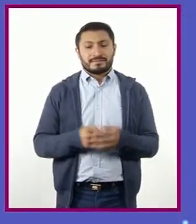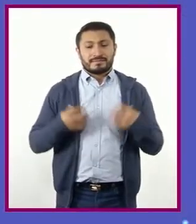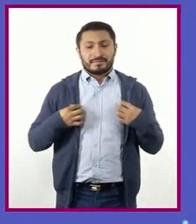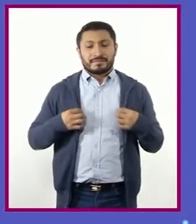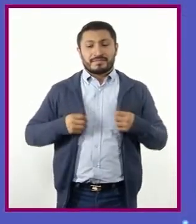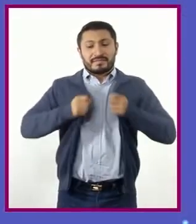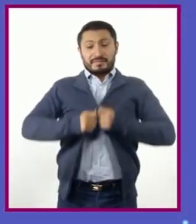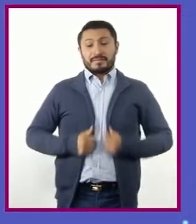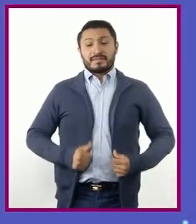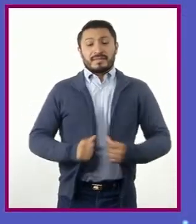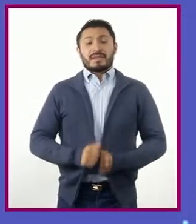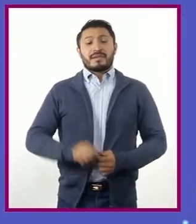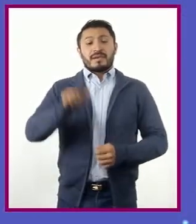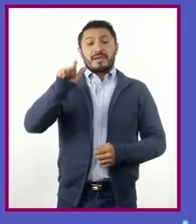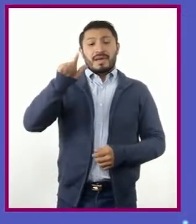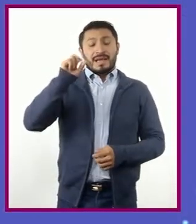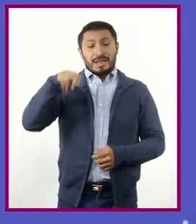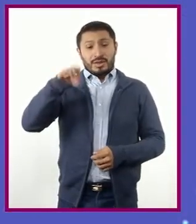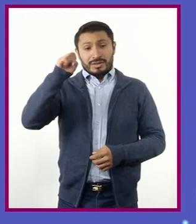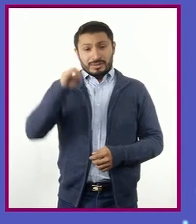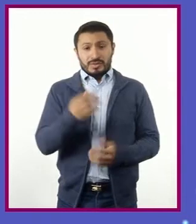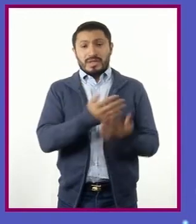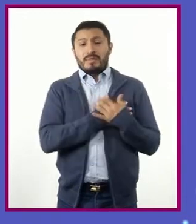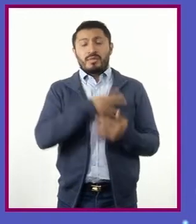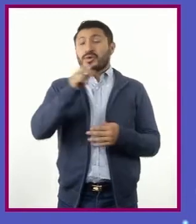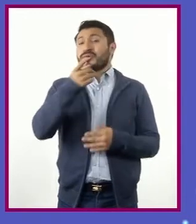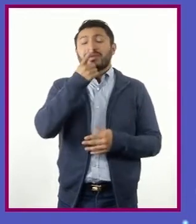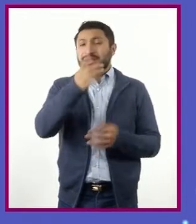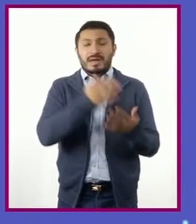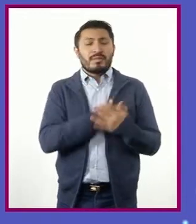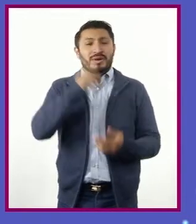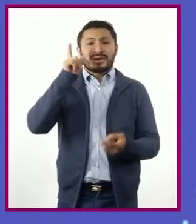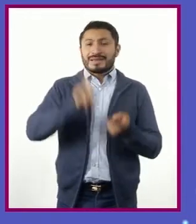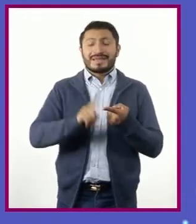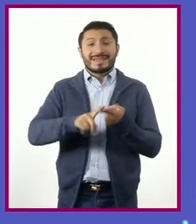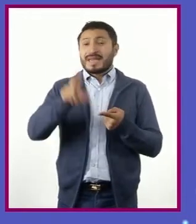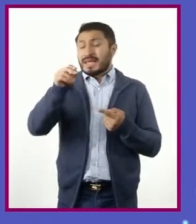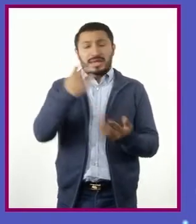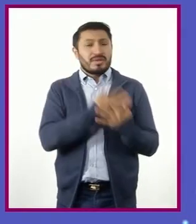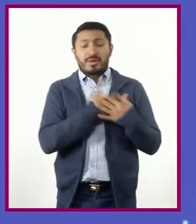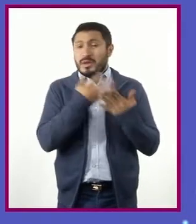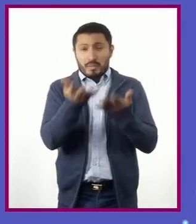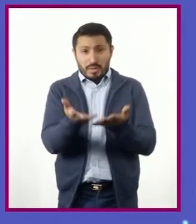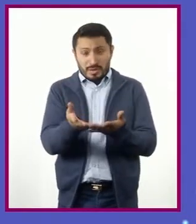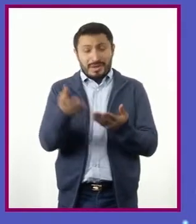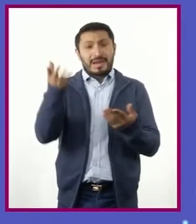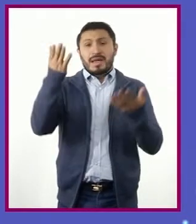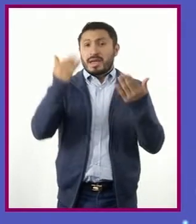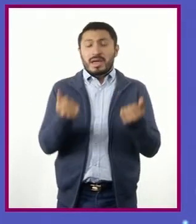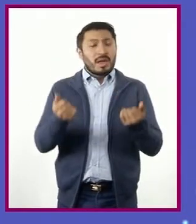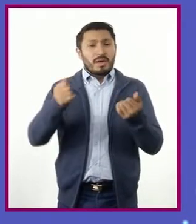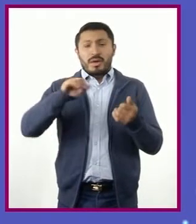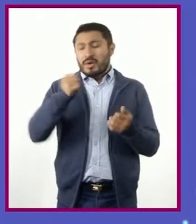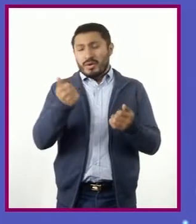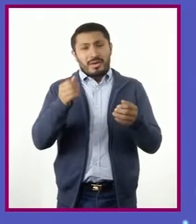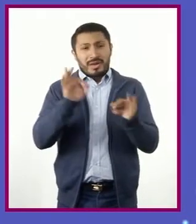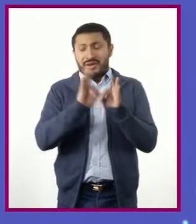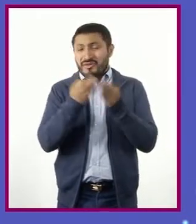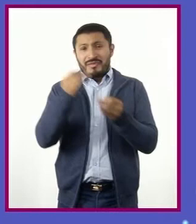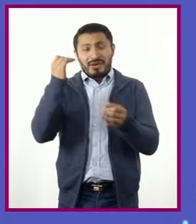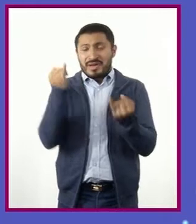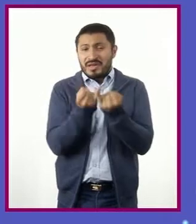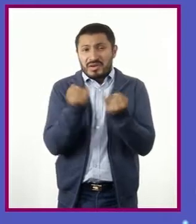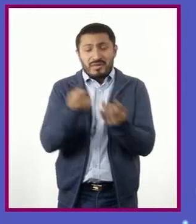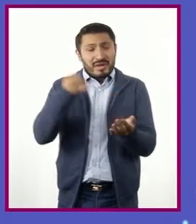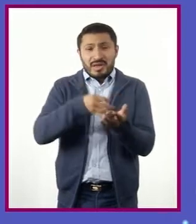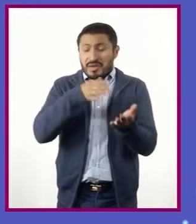Alonso, amor, no te llame amor el que no te corresponde, pues que no hay materia a donde no imprima forma